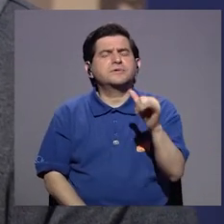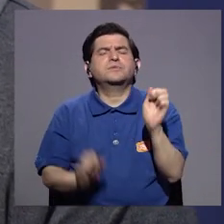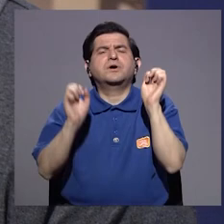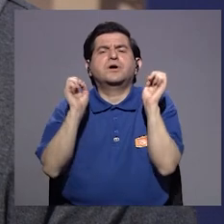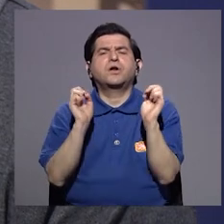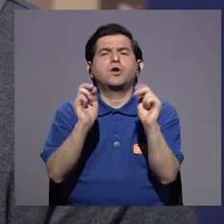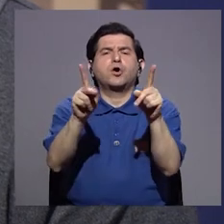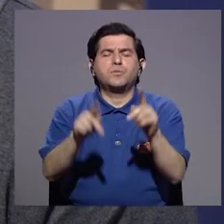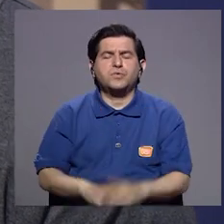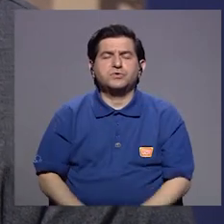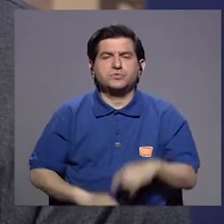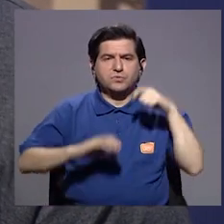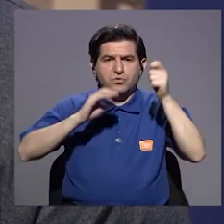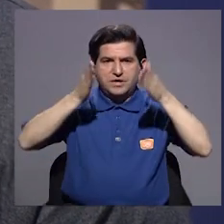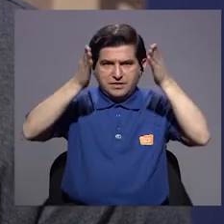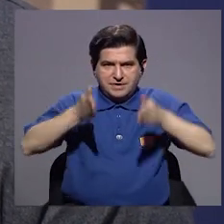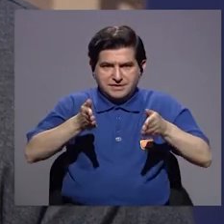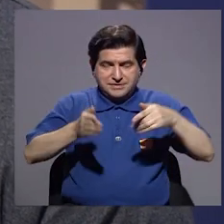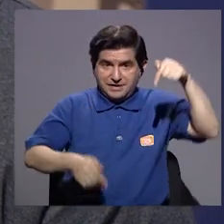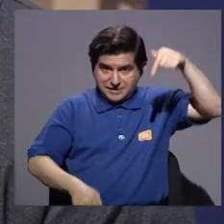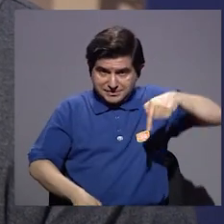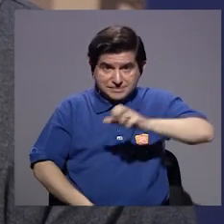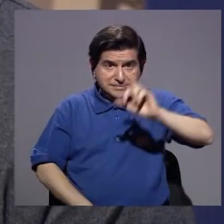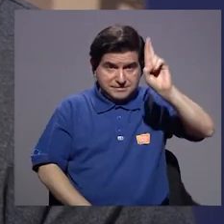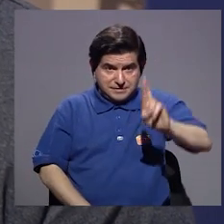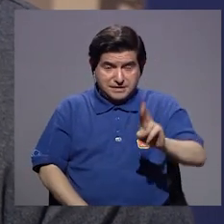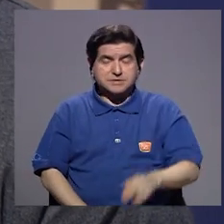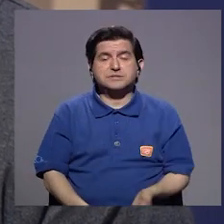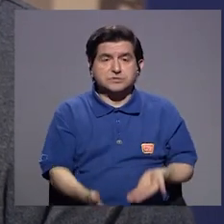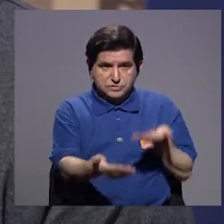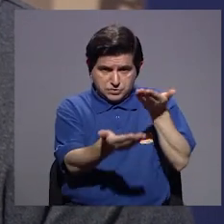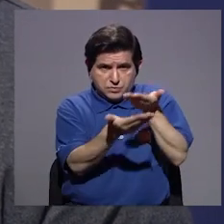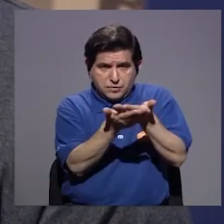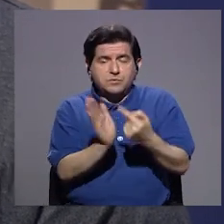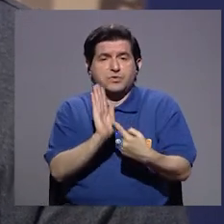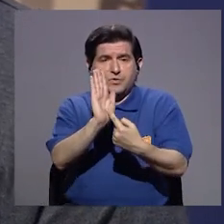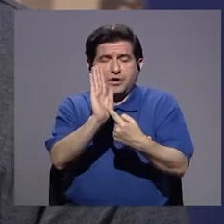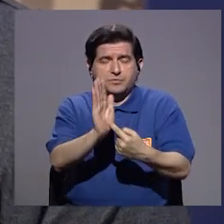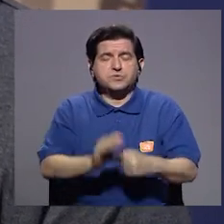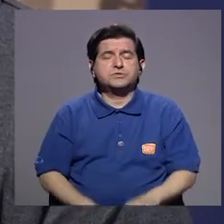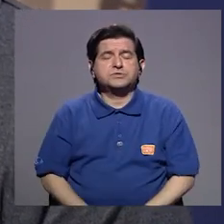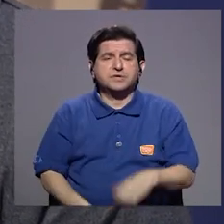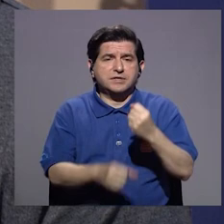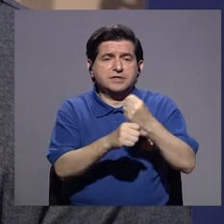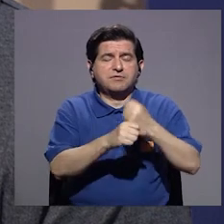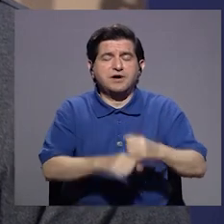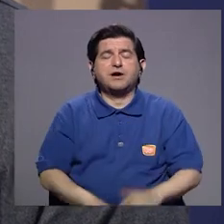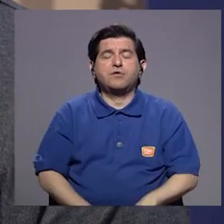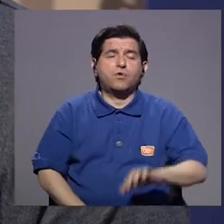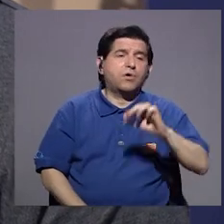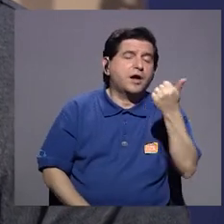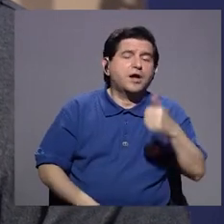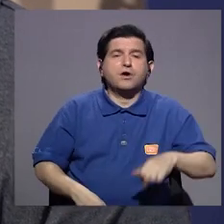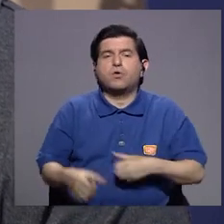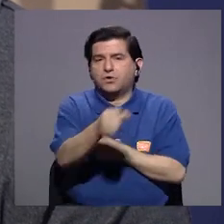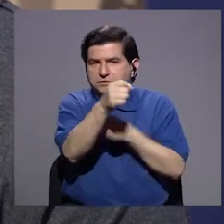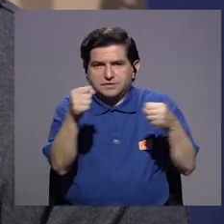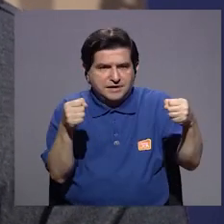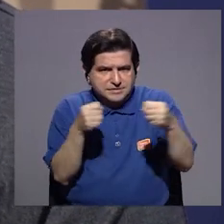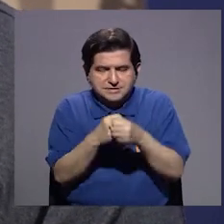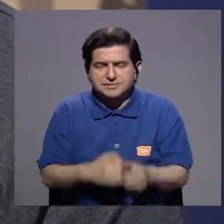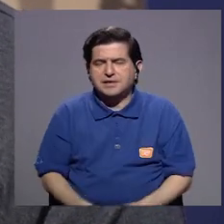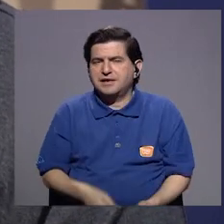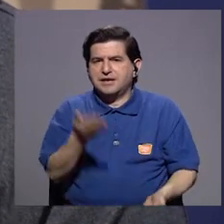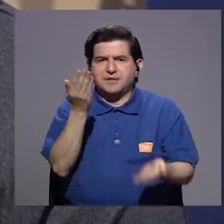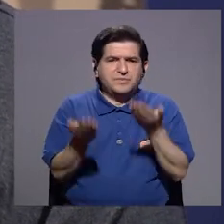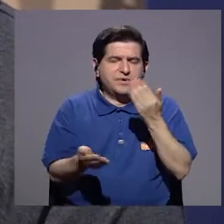dándole la oportunidad a los cineastas costarricenses de ofrecer su obra a otras audiencias, porque a estas salas generalmente llega